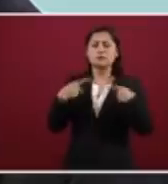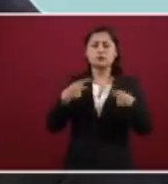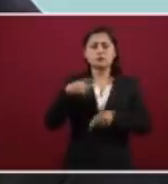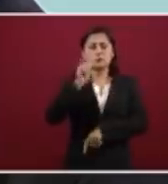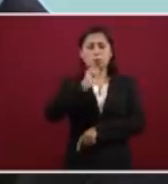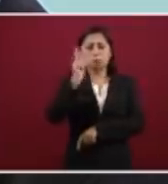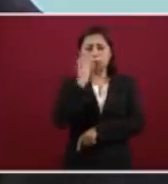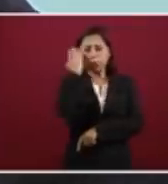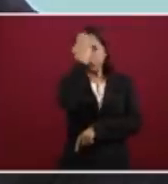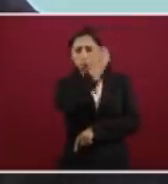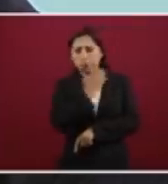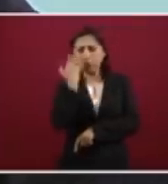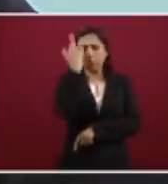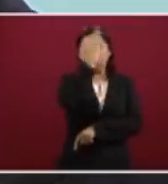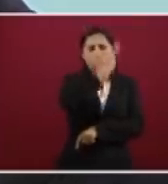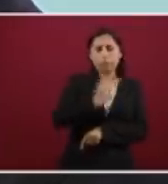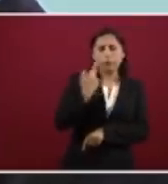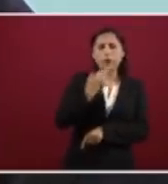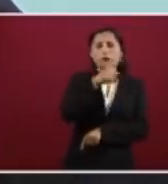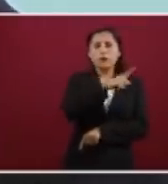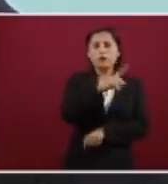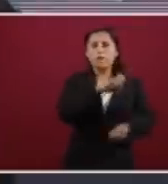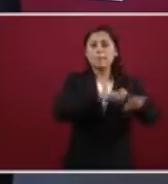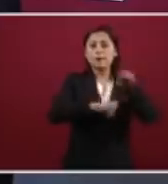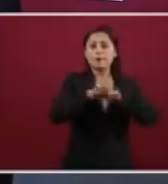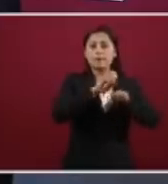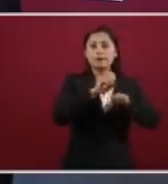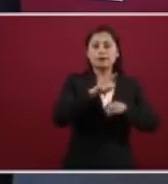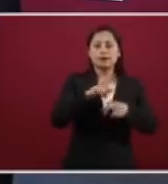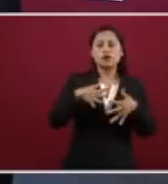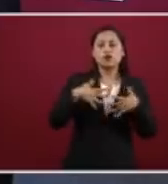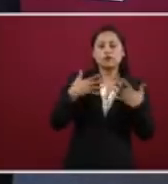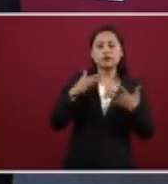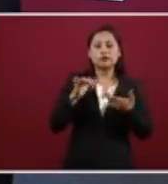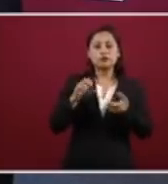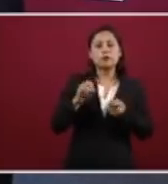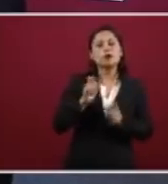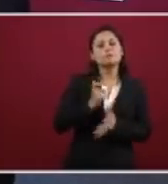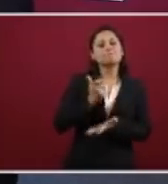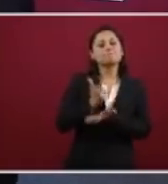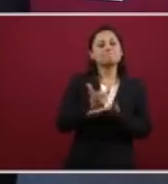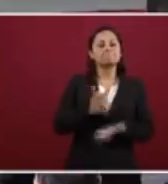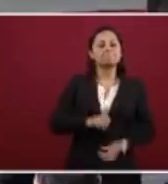los inversionistas cuando hablan o no confianza lo ponen el dinero por delante.